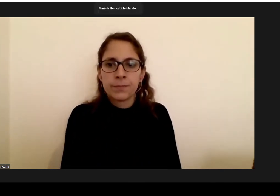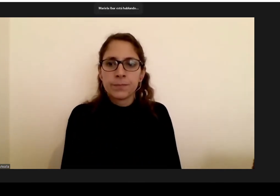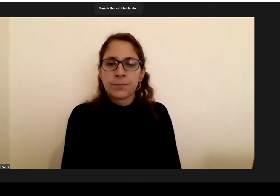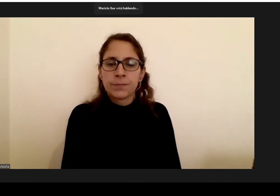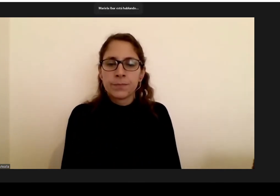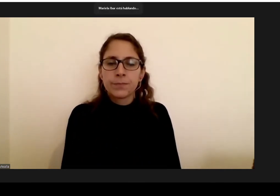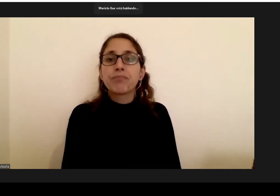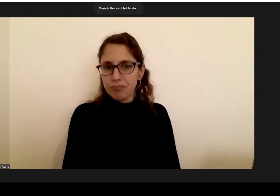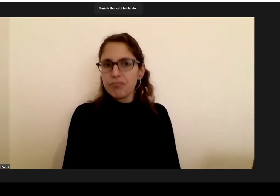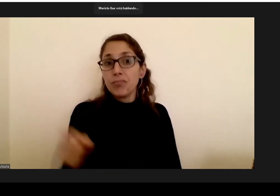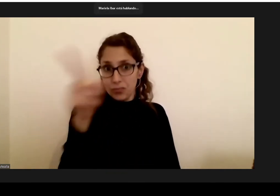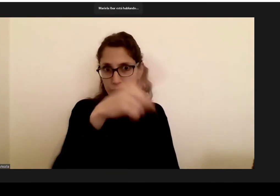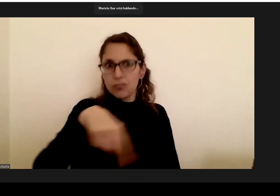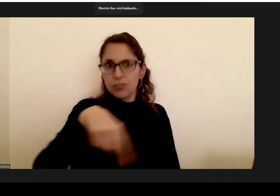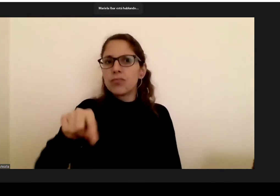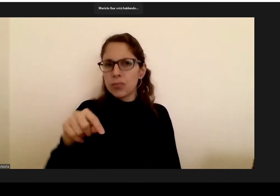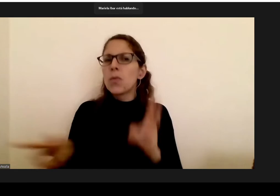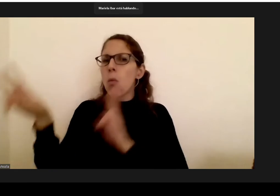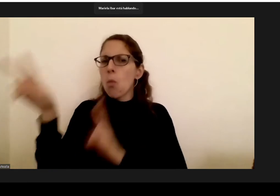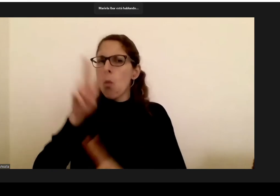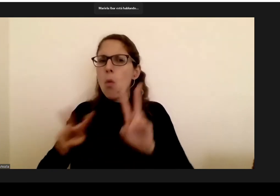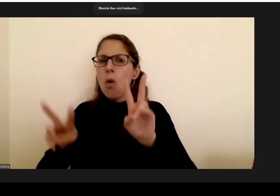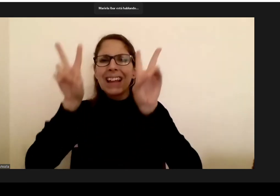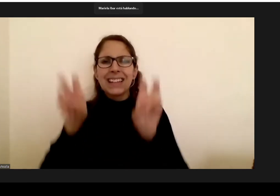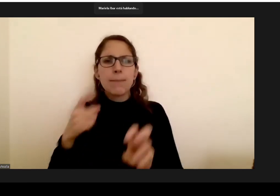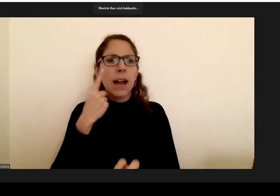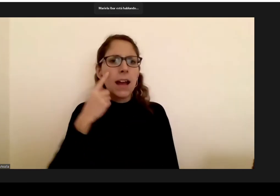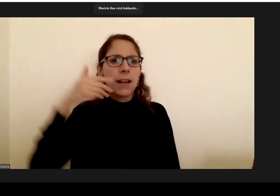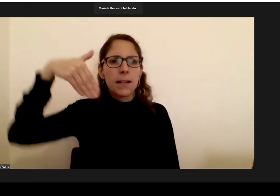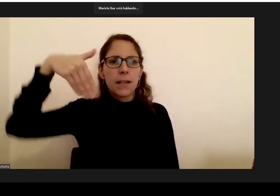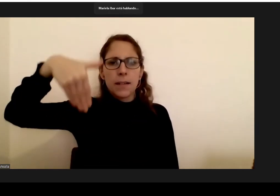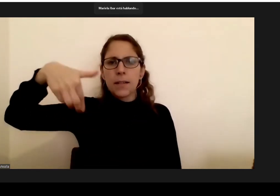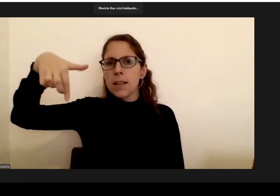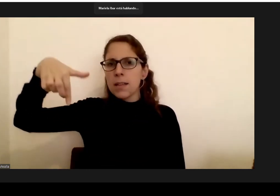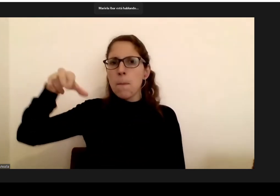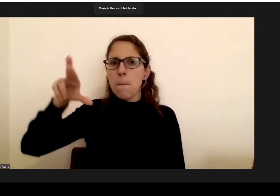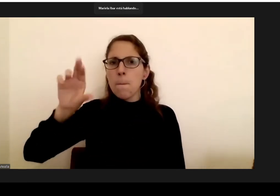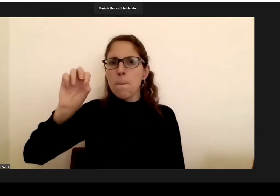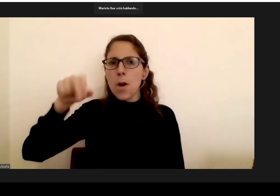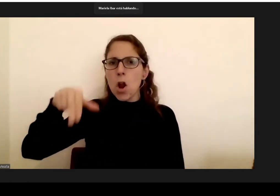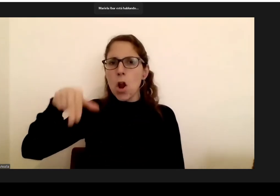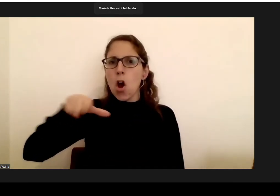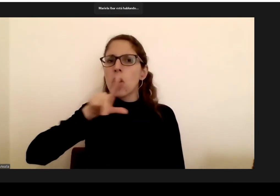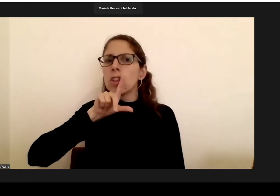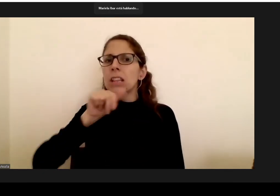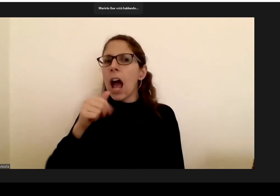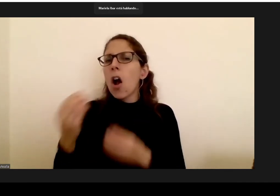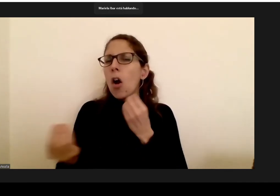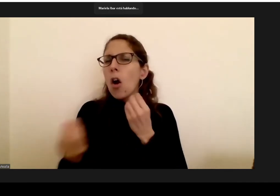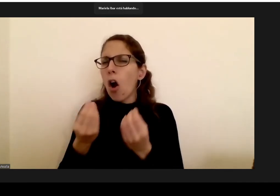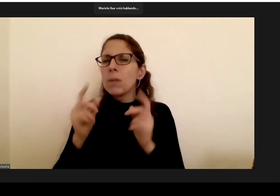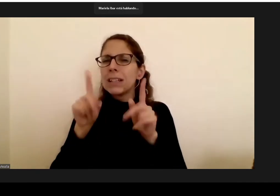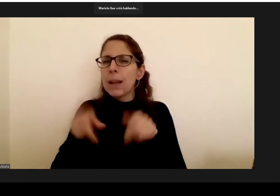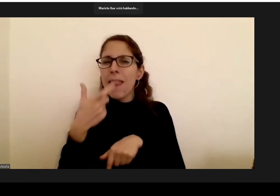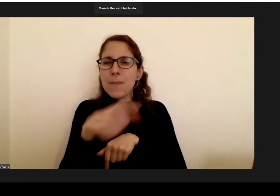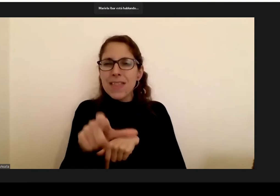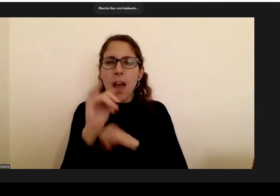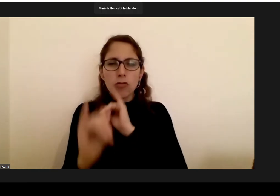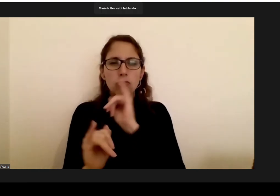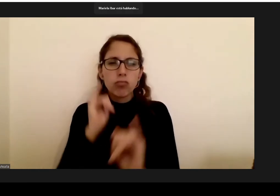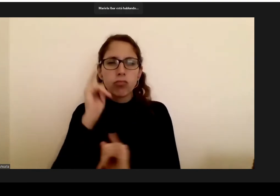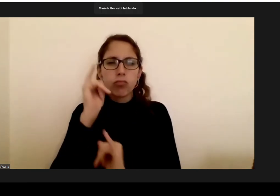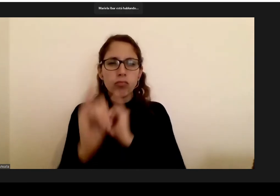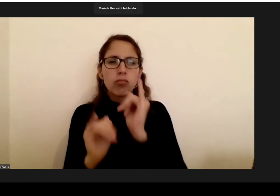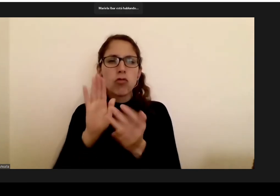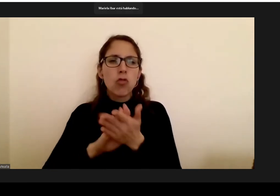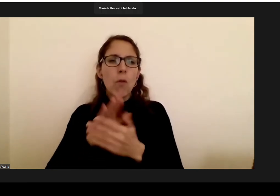Busquen impronta para leer cómo se hace y vean los videos también de lo que es la observación directa.